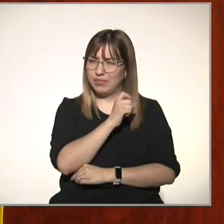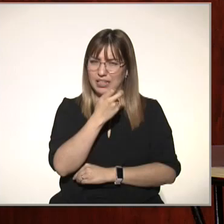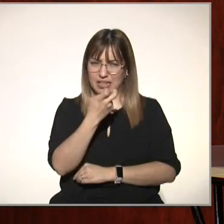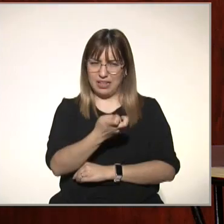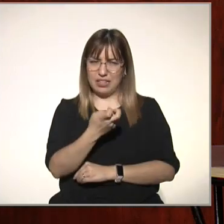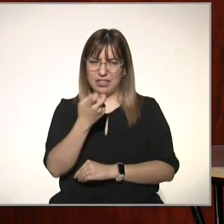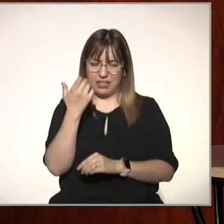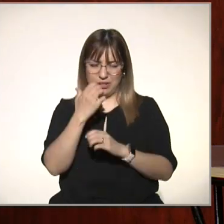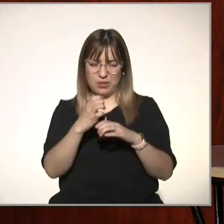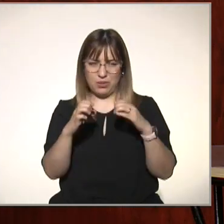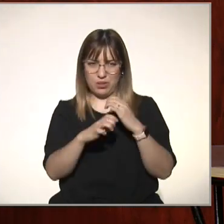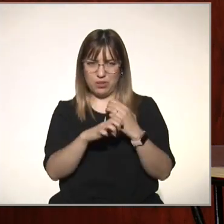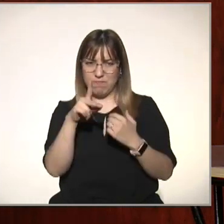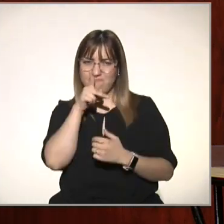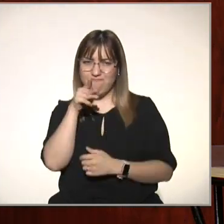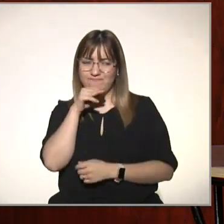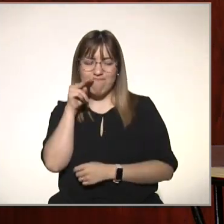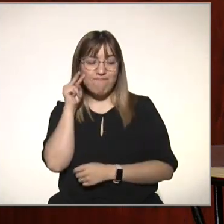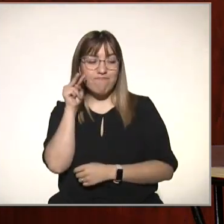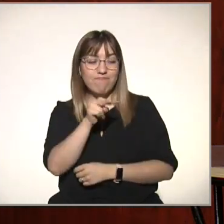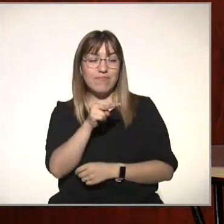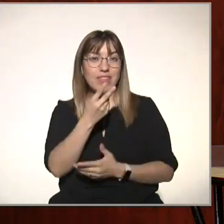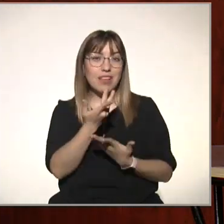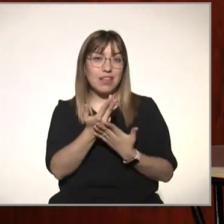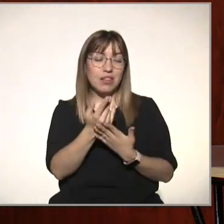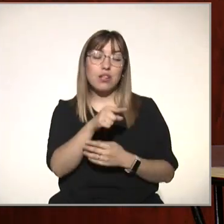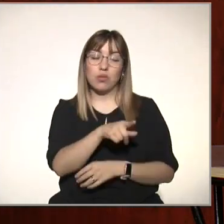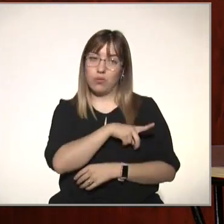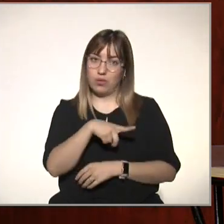como deberes, como el tener que